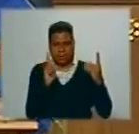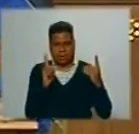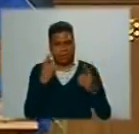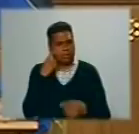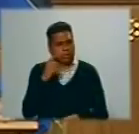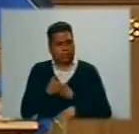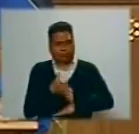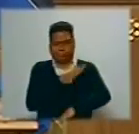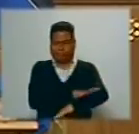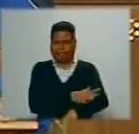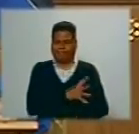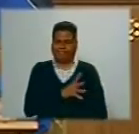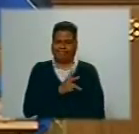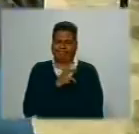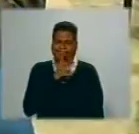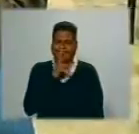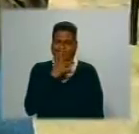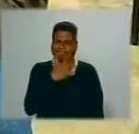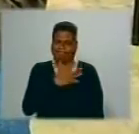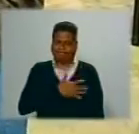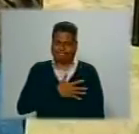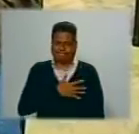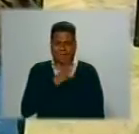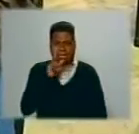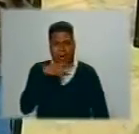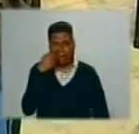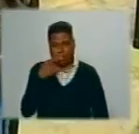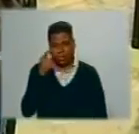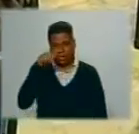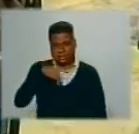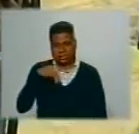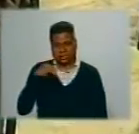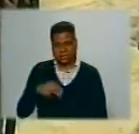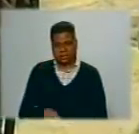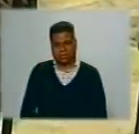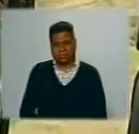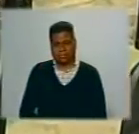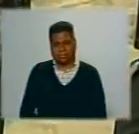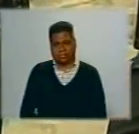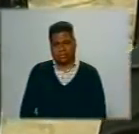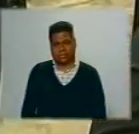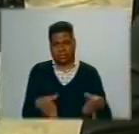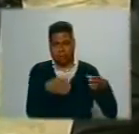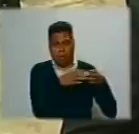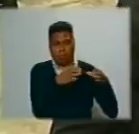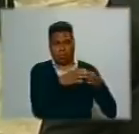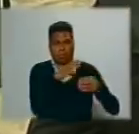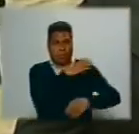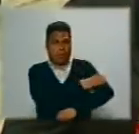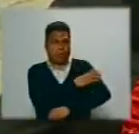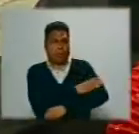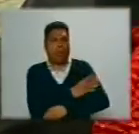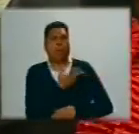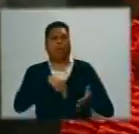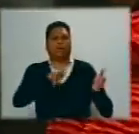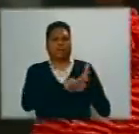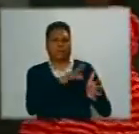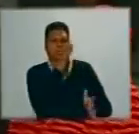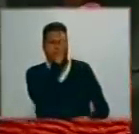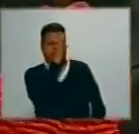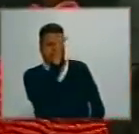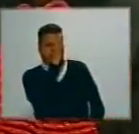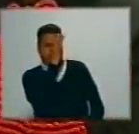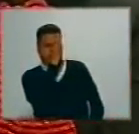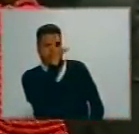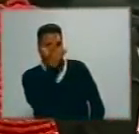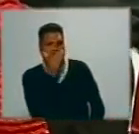hecho en la política de nuestro país por parte de esos sectores que dirigen de la derecha, de nuevamente burlarse